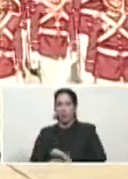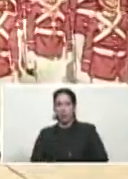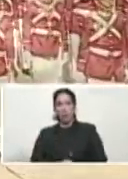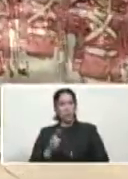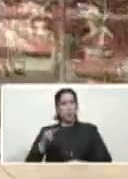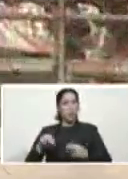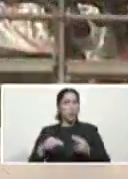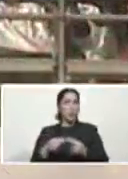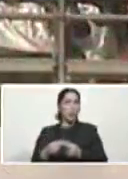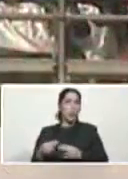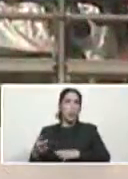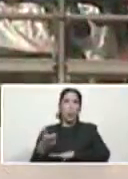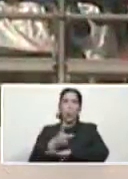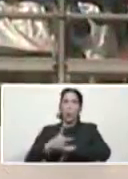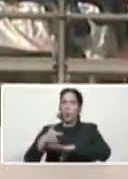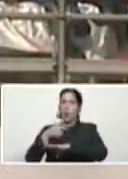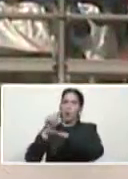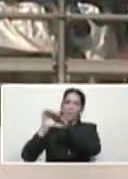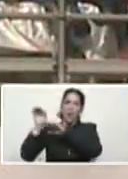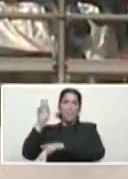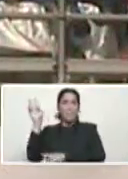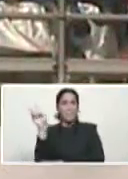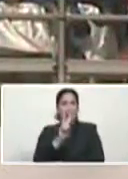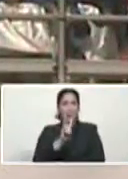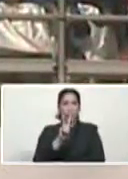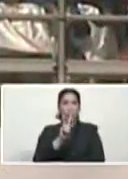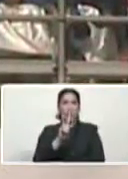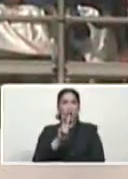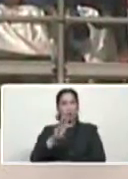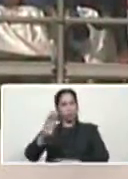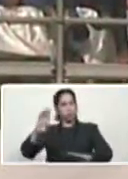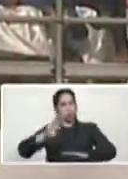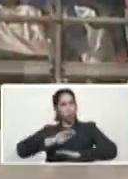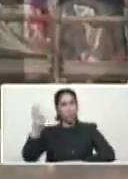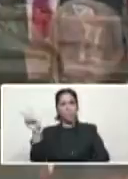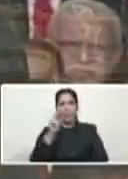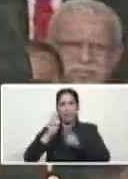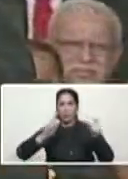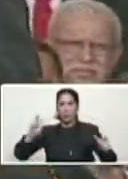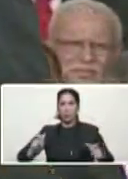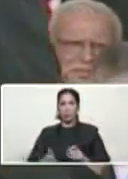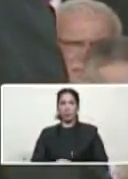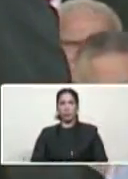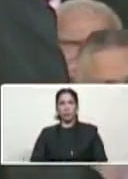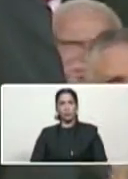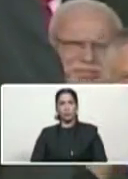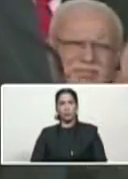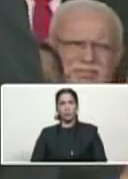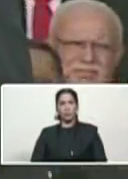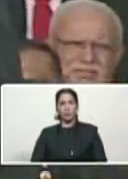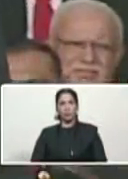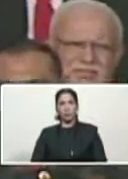ningún gobierno extranjero. Venezuela es de los venezolanos y las venezolanas.